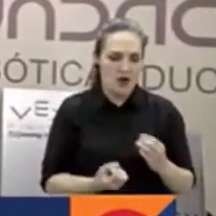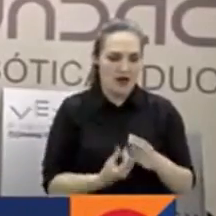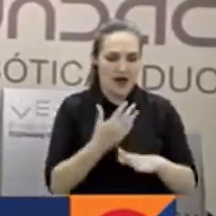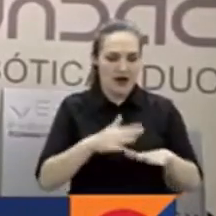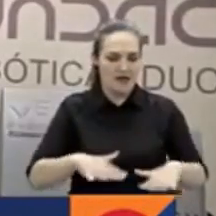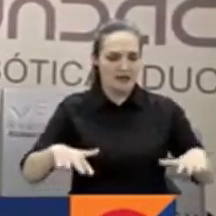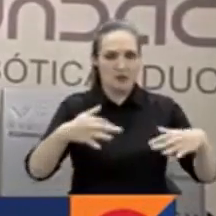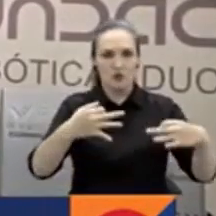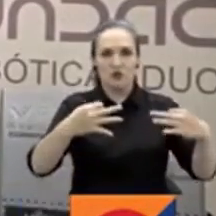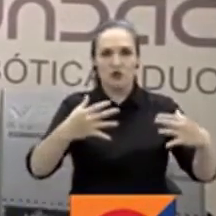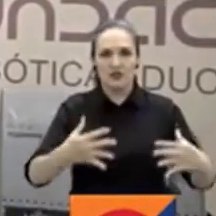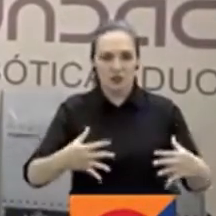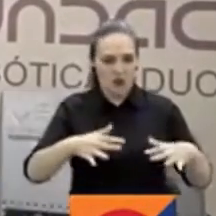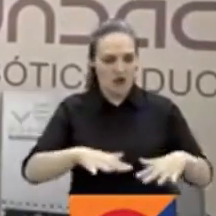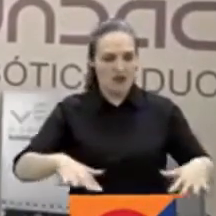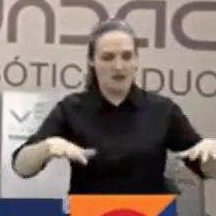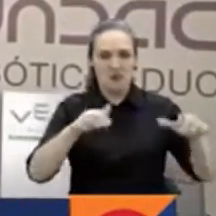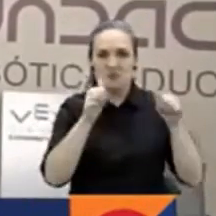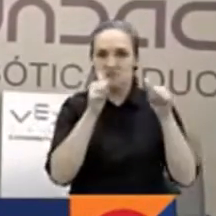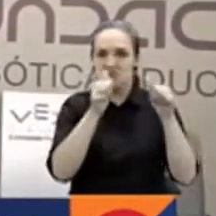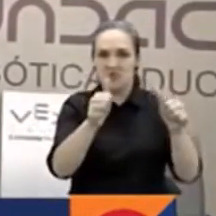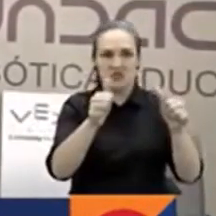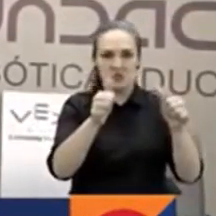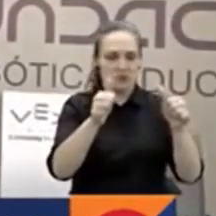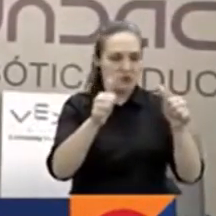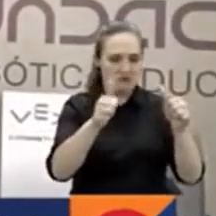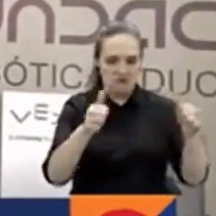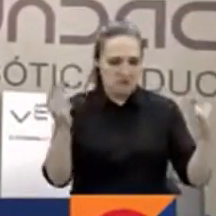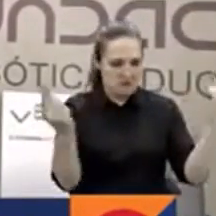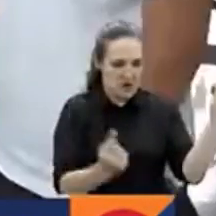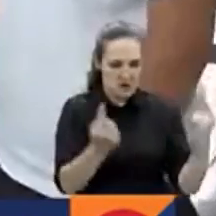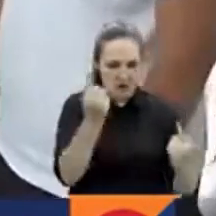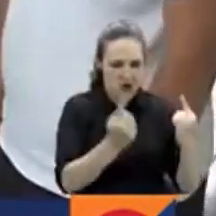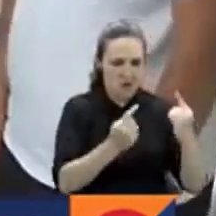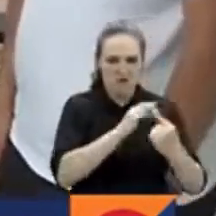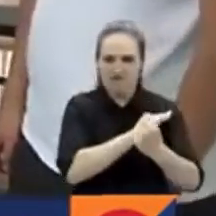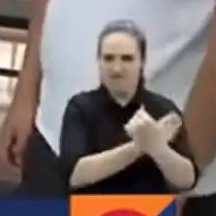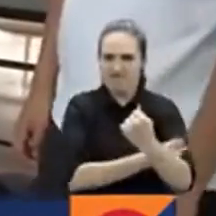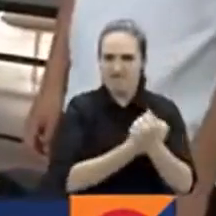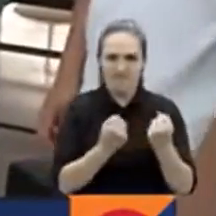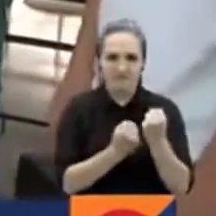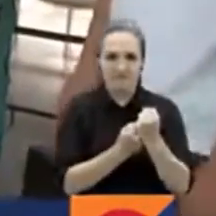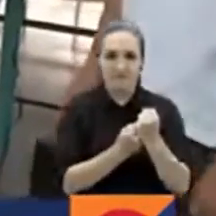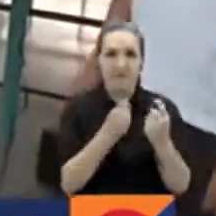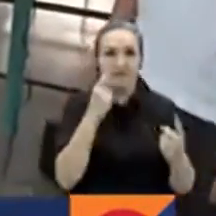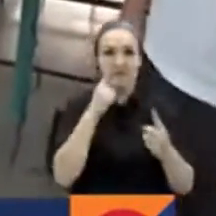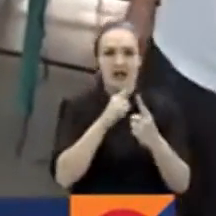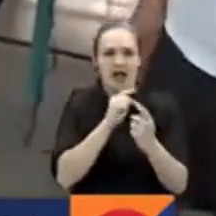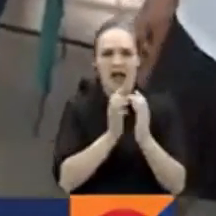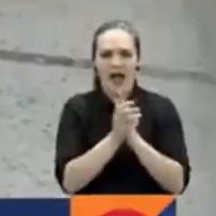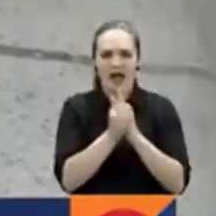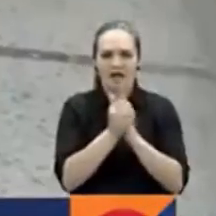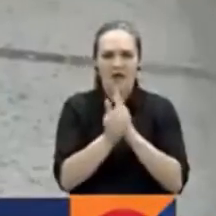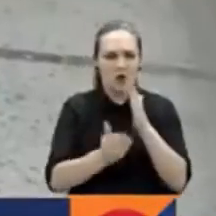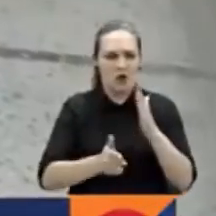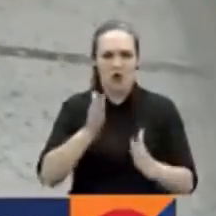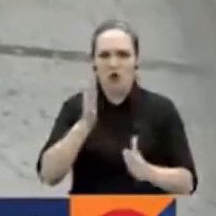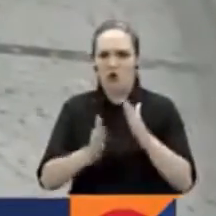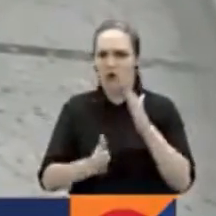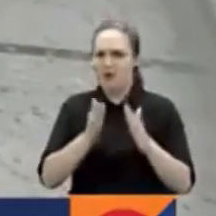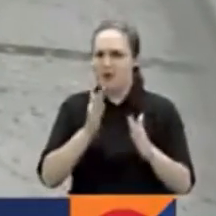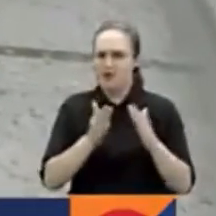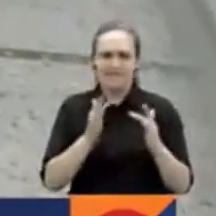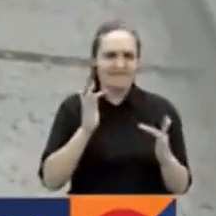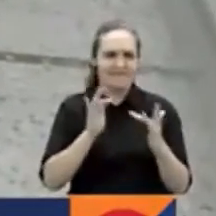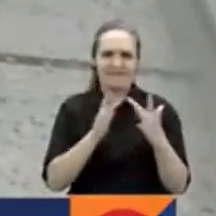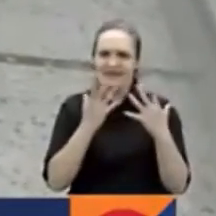seguro, un entorno donde ellos pudieran desarrollar esas potencialidades que veíamos. Desarrollar sus habilidades por la robótica es lo que más